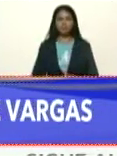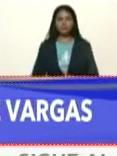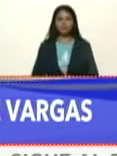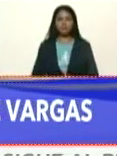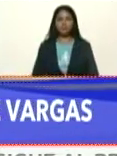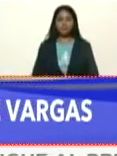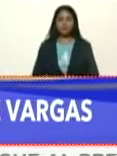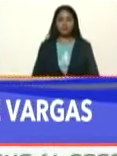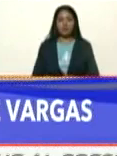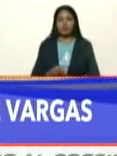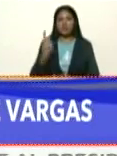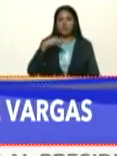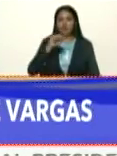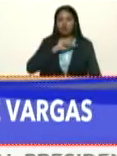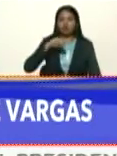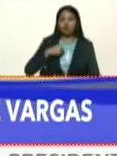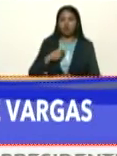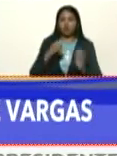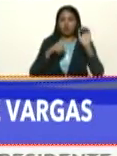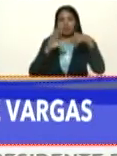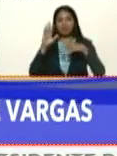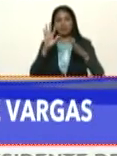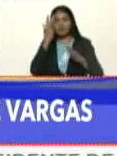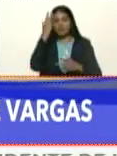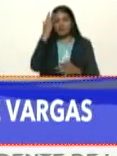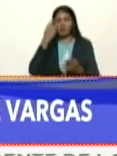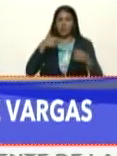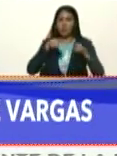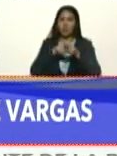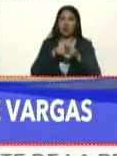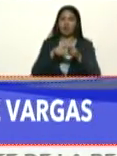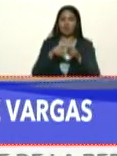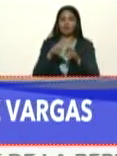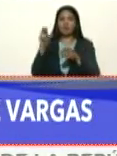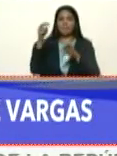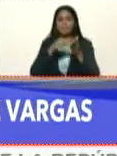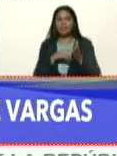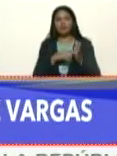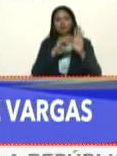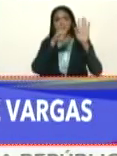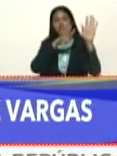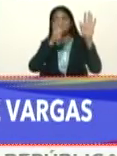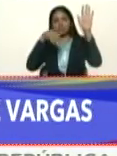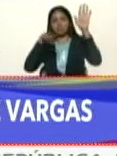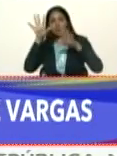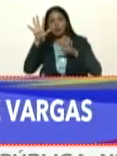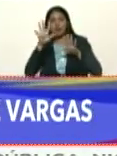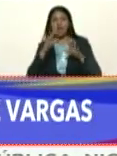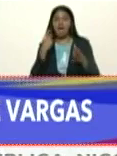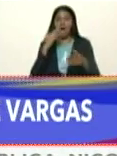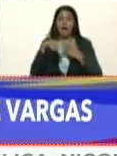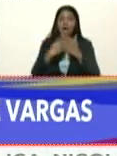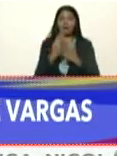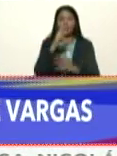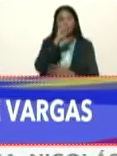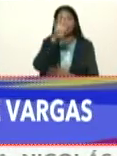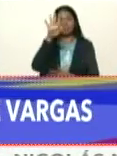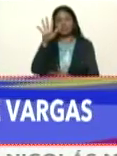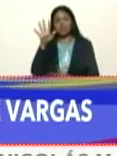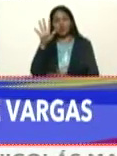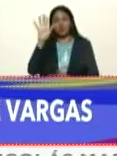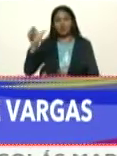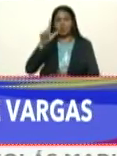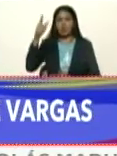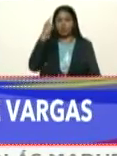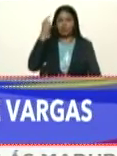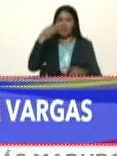Si contamos el tiempo del 15 de febrero 1819 al 25 de julio, un día como